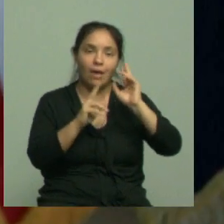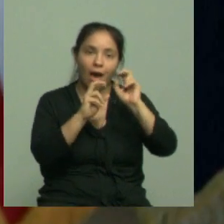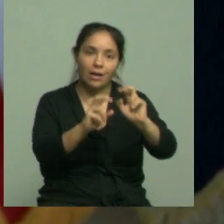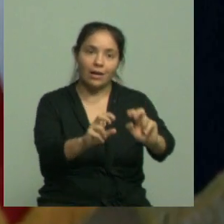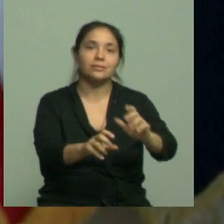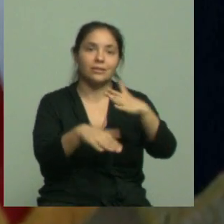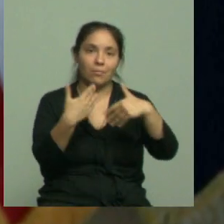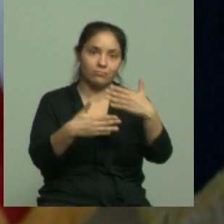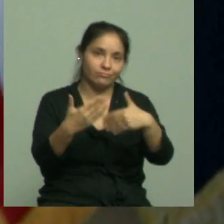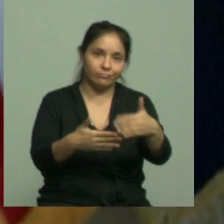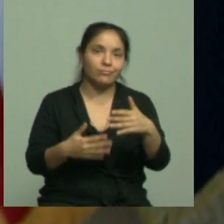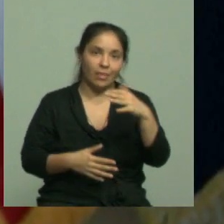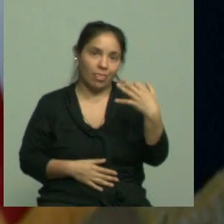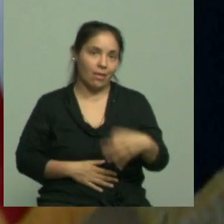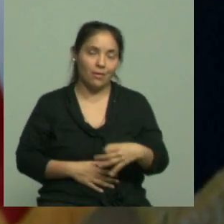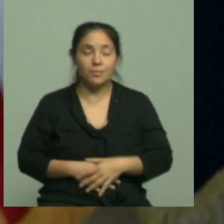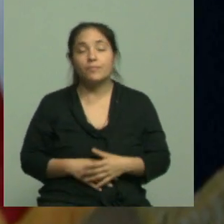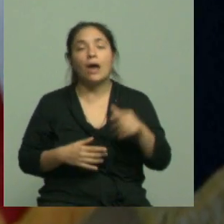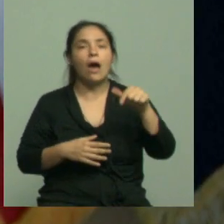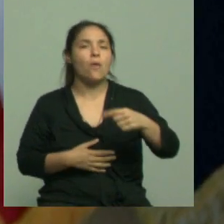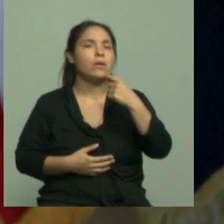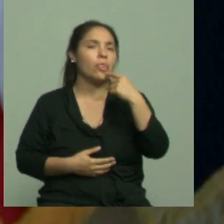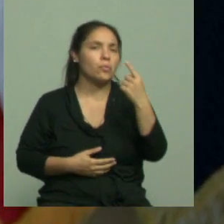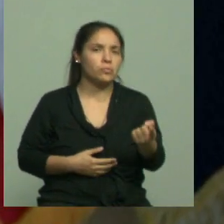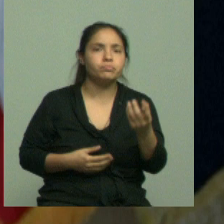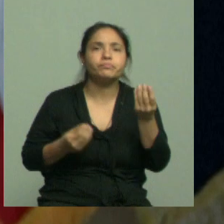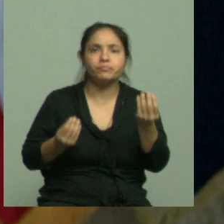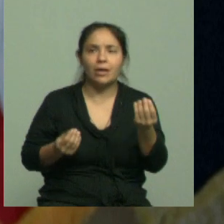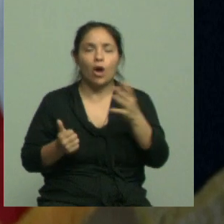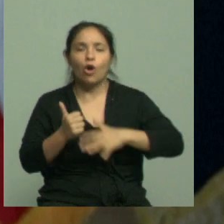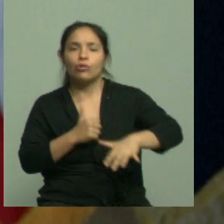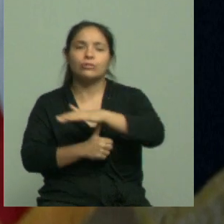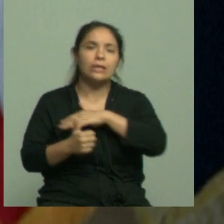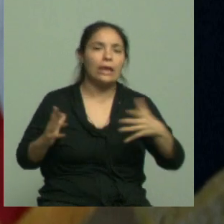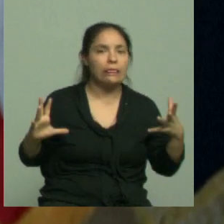ahora es, porque el clima sigue tenso, ¿no? Eso está claro.